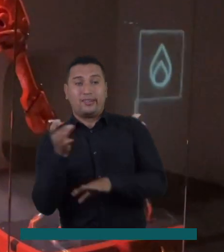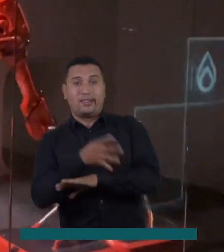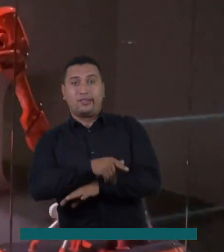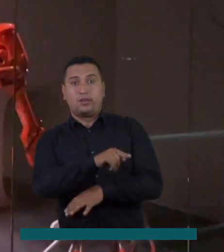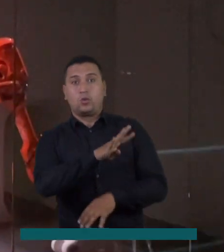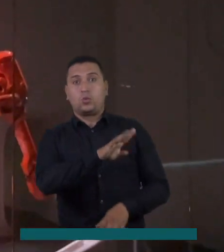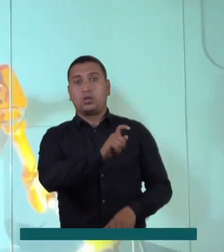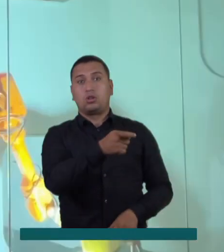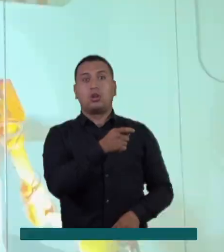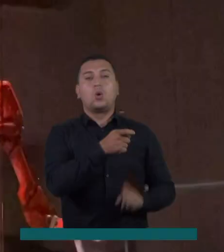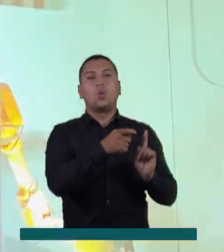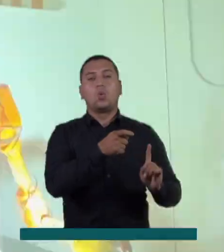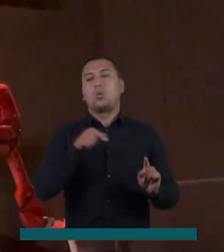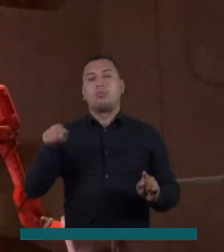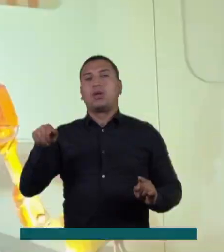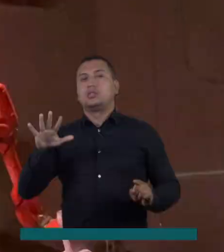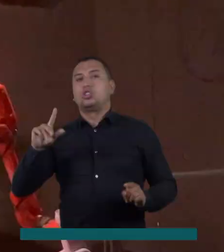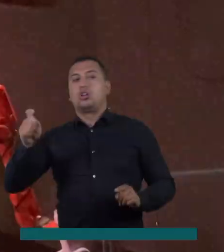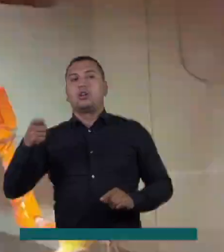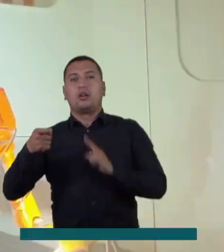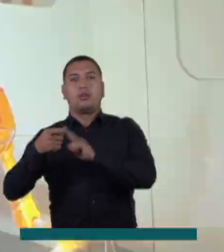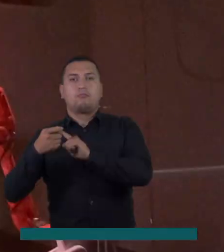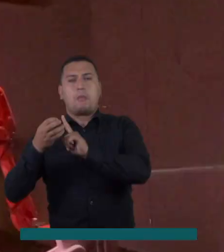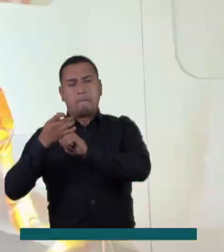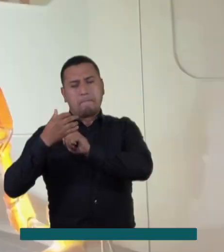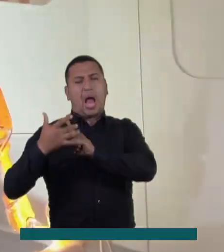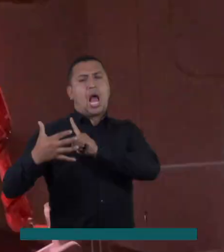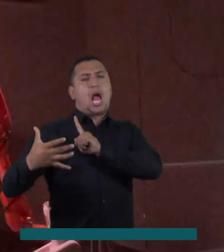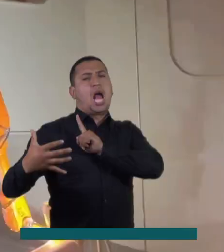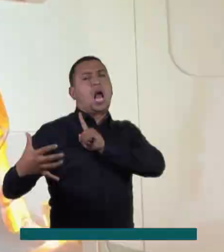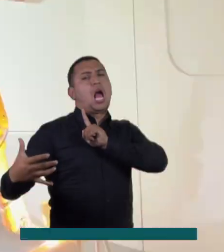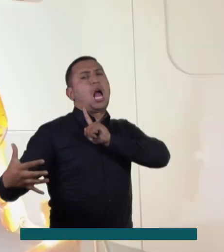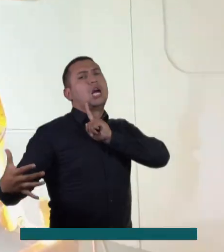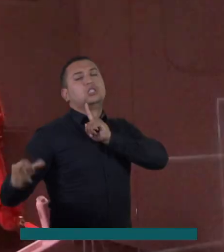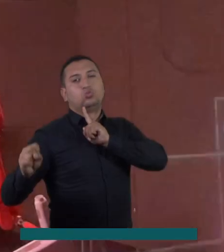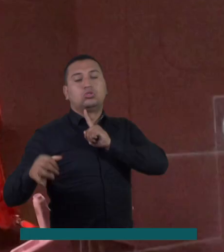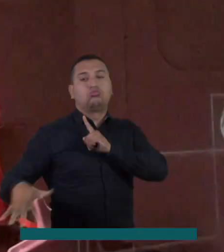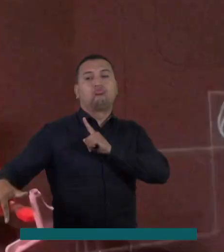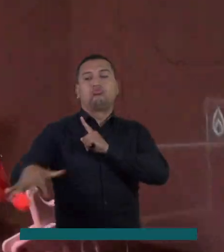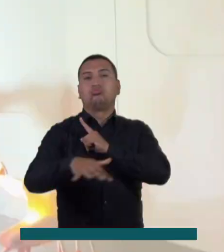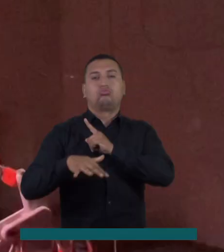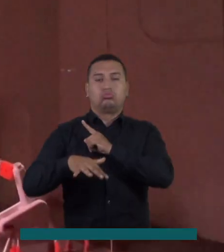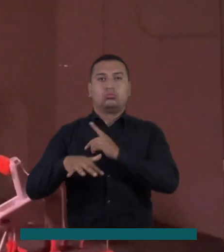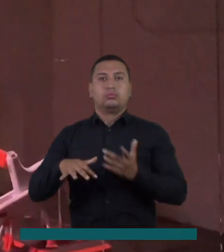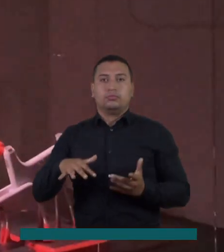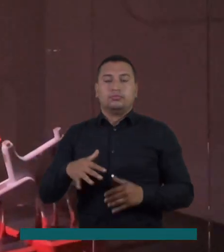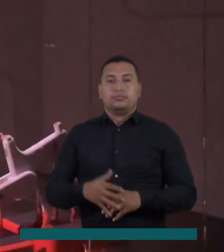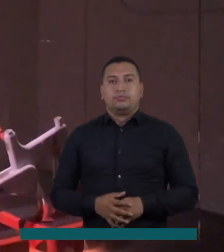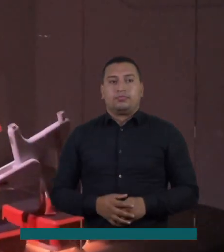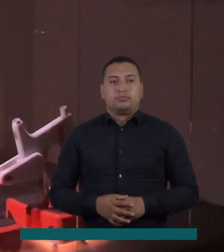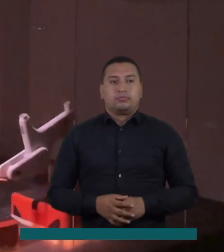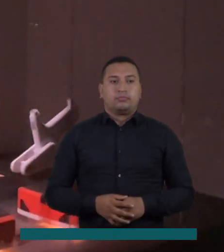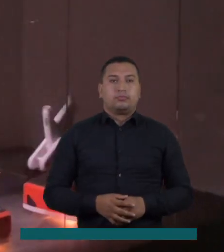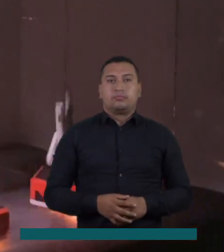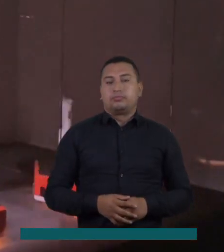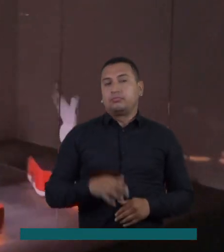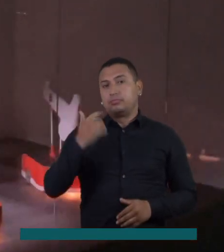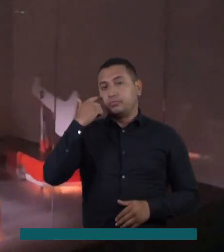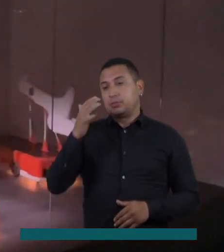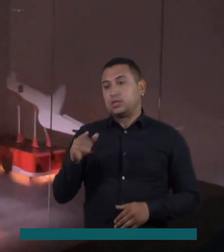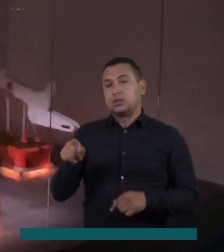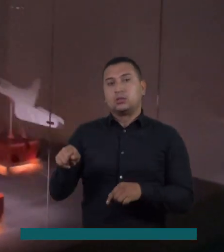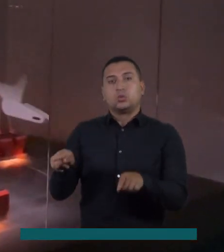Y el espectro es mayor al que se utiliza hoy en día para los Gs anteriores. Y lo vemos como una autopista. Tenemos